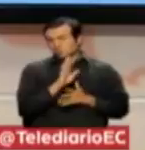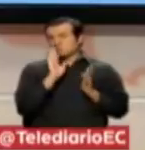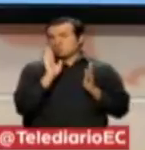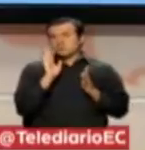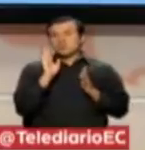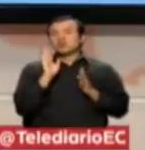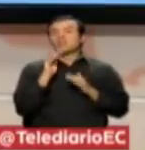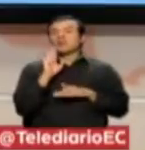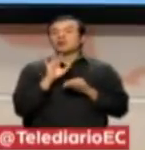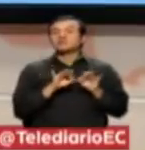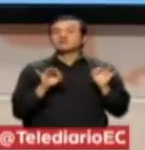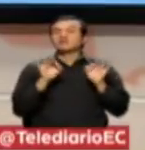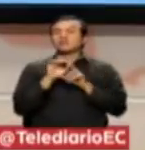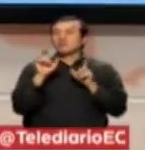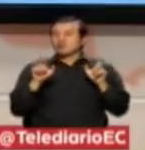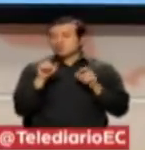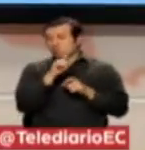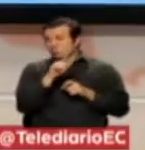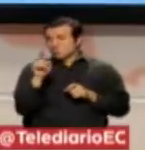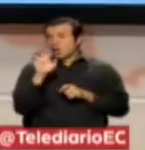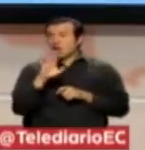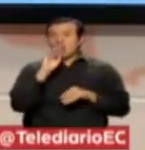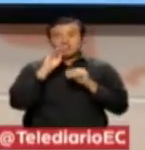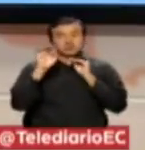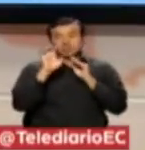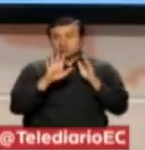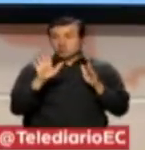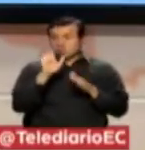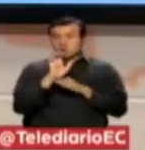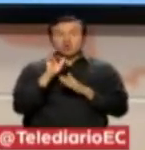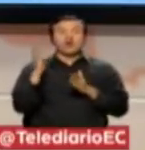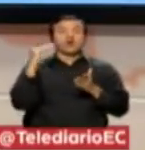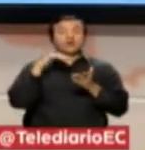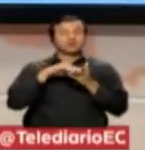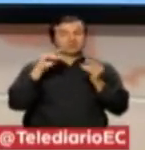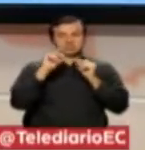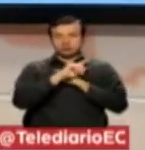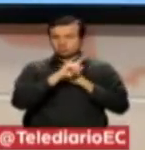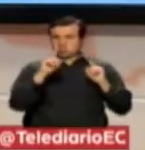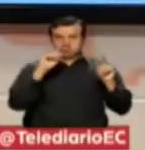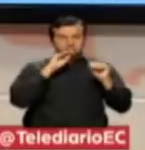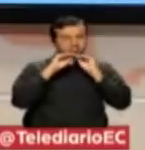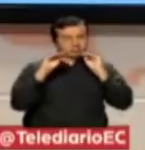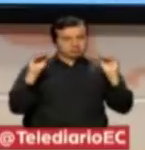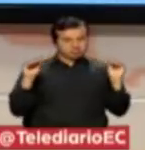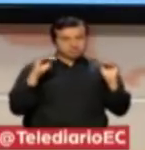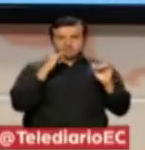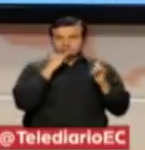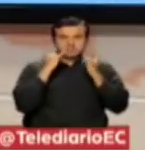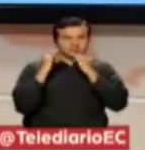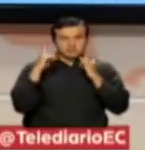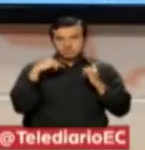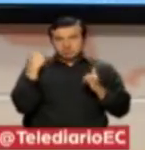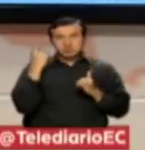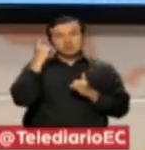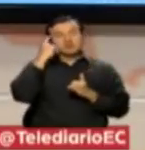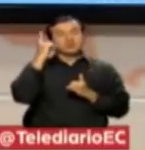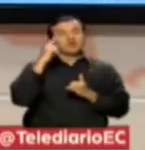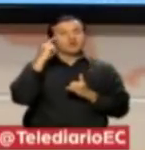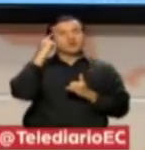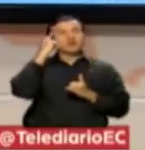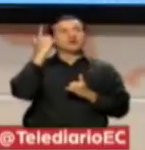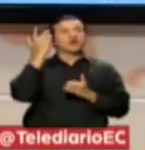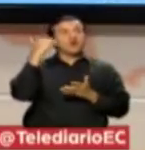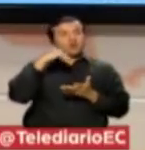ecuatorianos sepan que no se puede repetir nunca más. Y parte de lo que se hizo en ese momento es lo que nosotros tenemos que lograr, que el Ecuador no